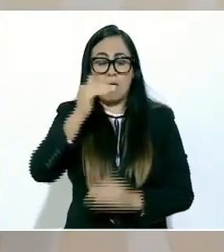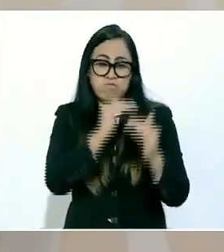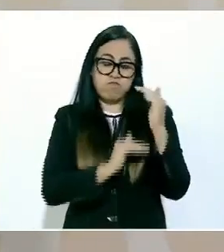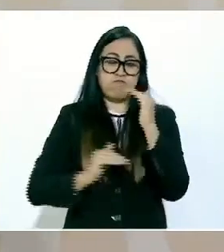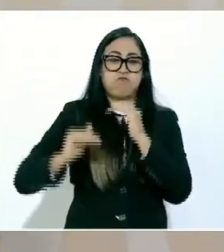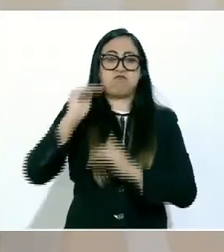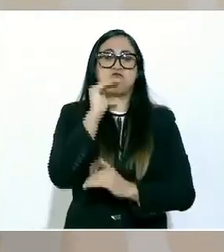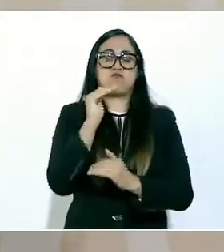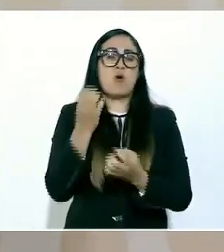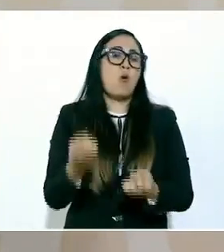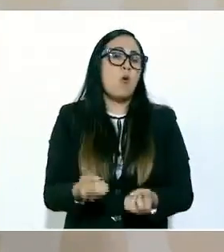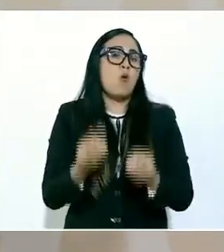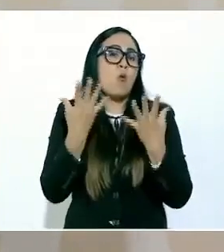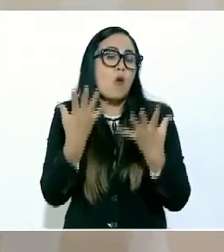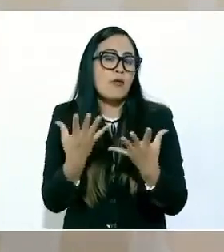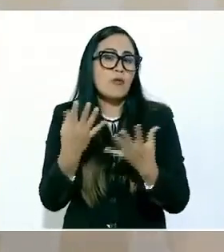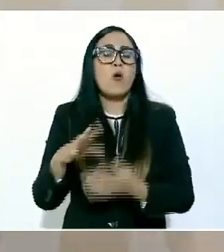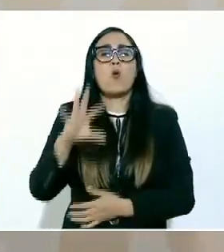de